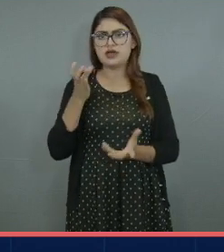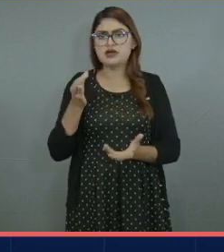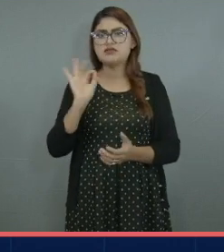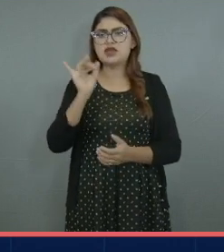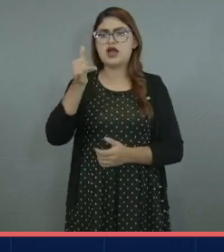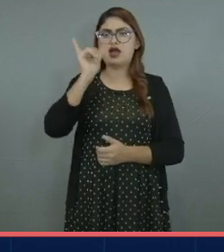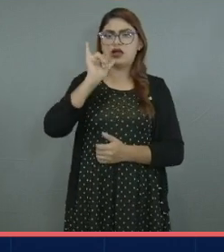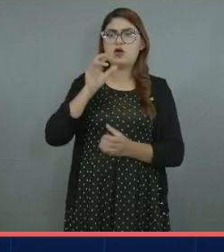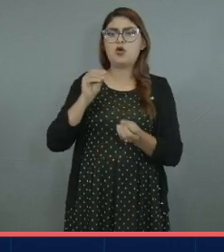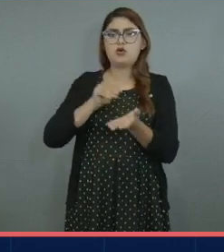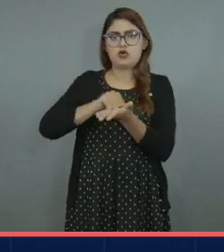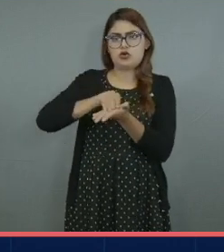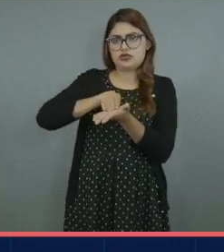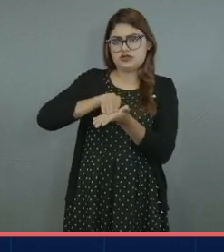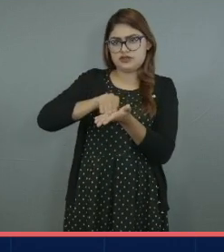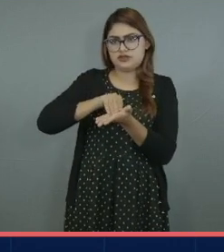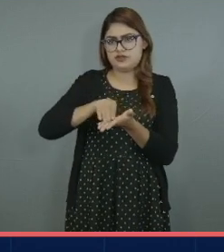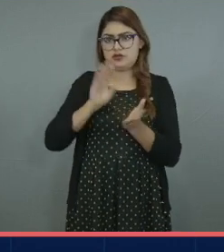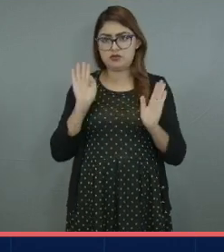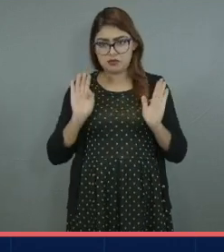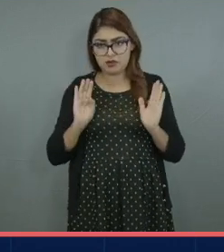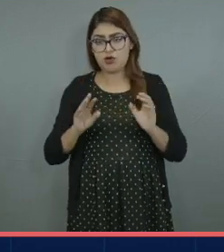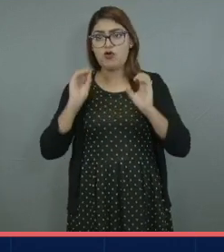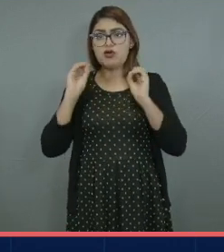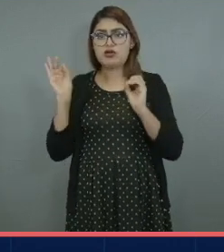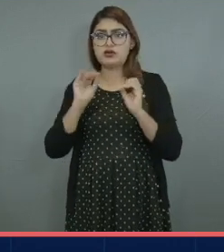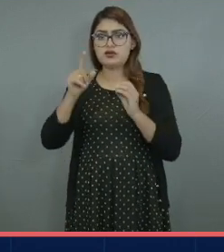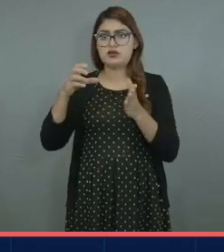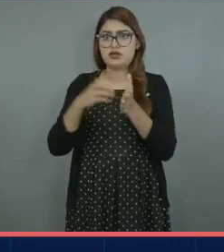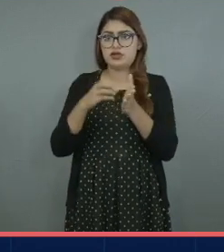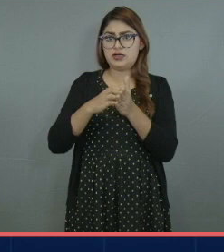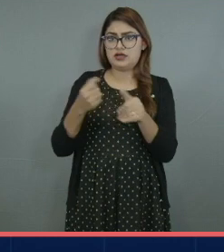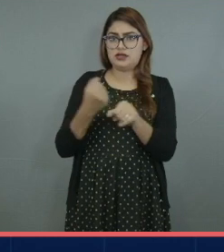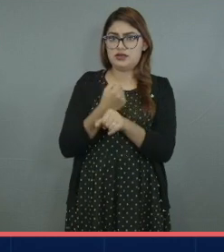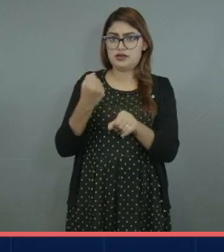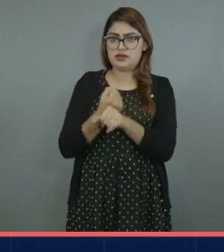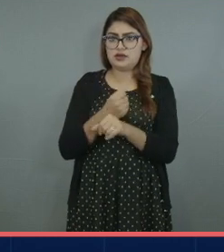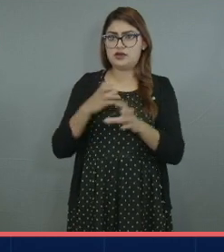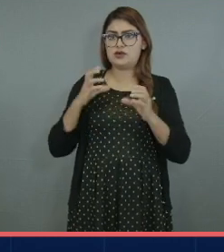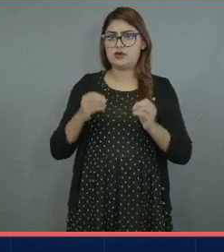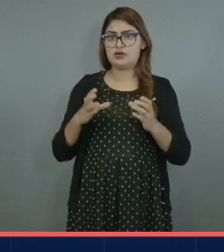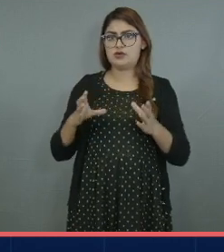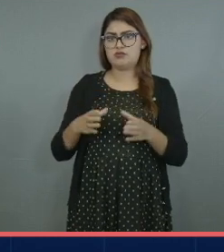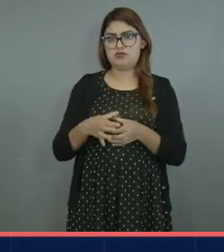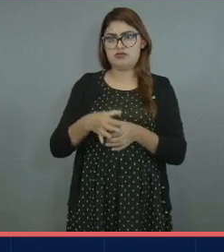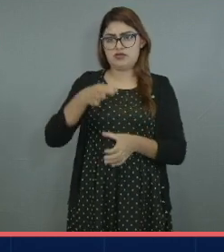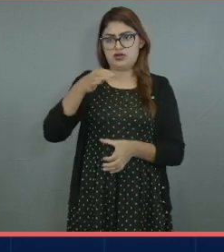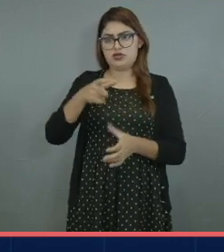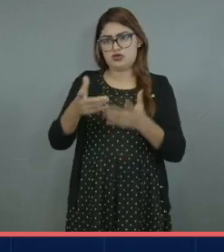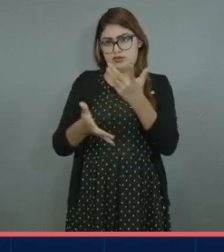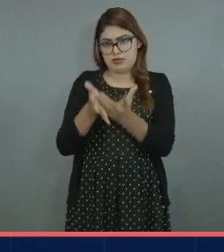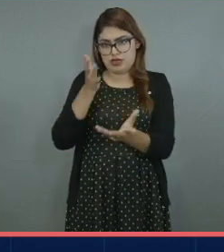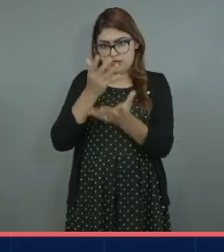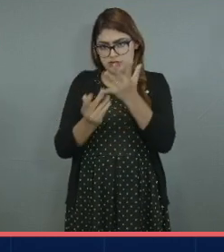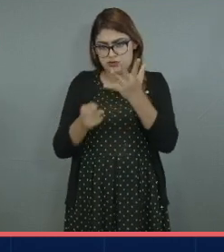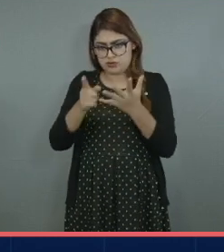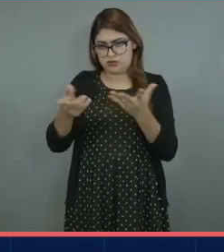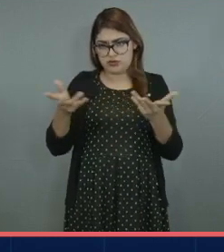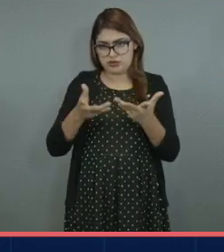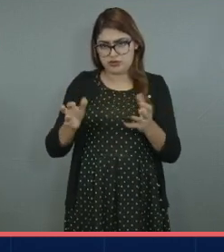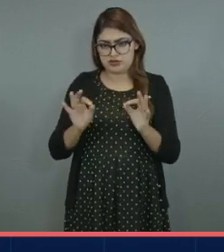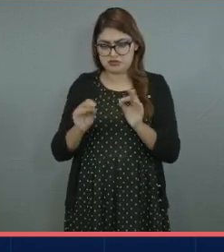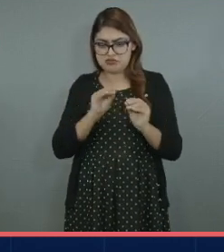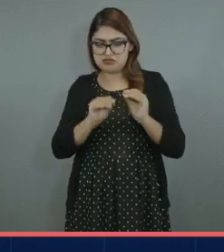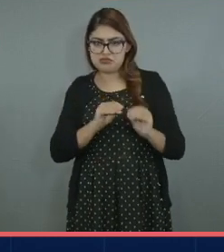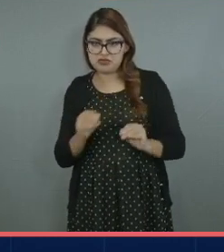un cochinito como el que tienes en pantalla, puede ser una caja de zapatos, puede ser una alcancía que tú hagas con tus propias manos y que te quede muy